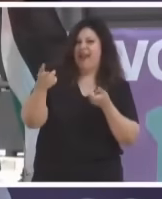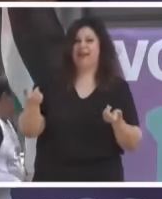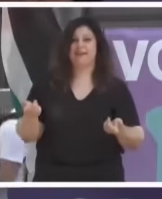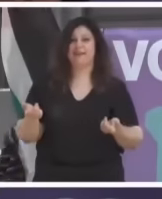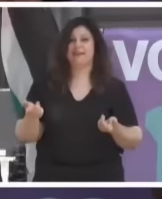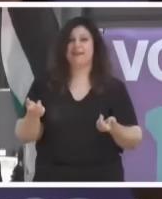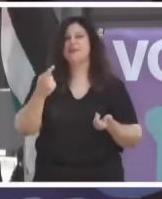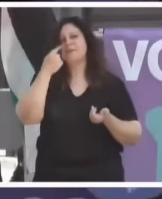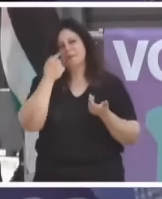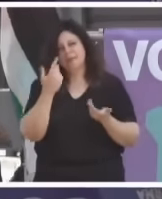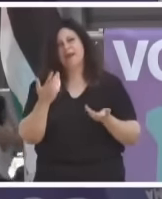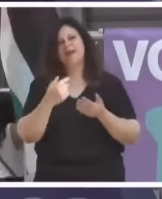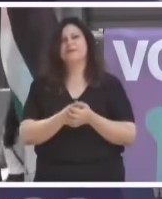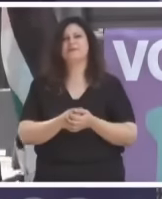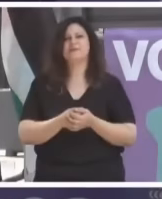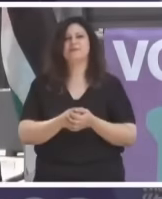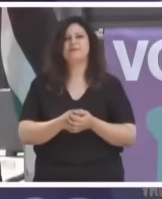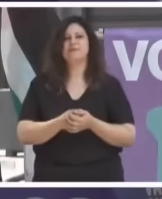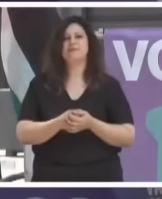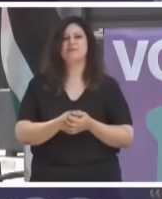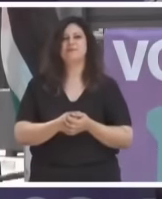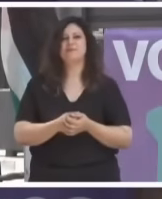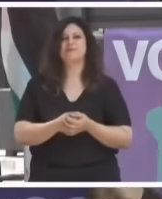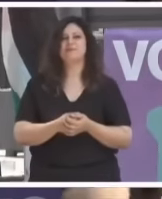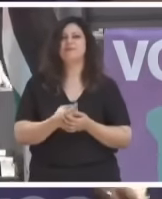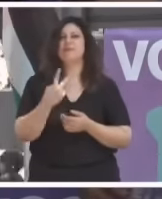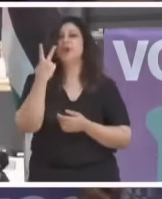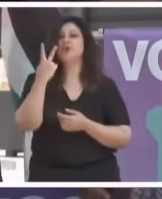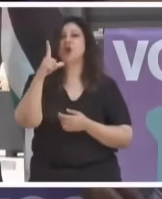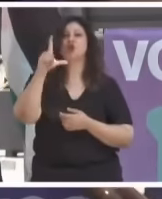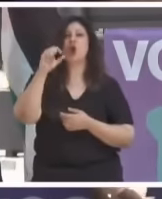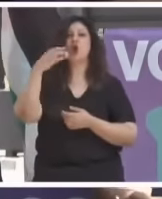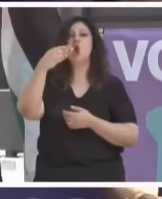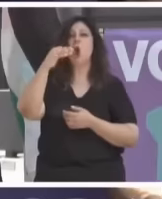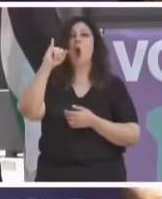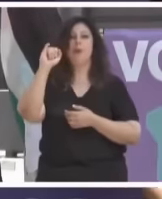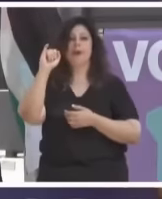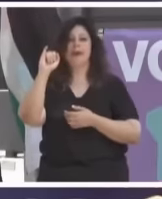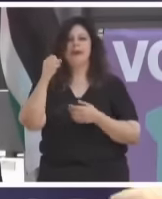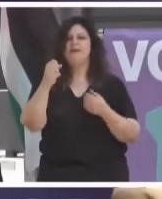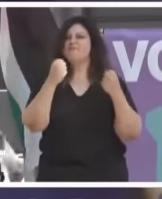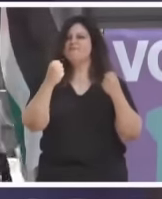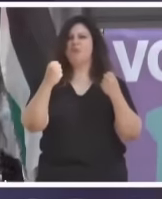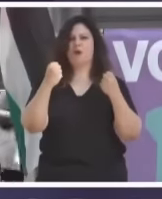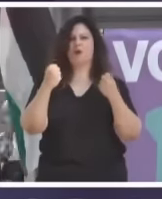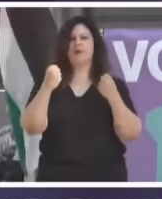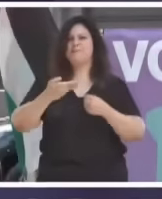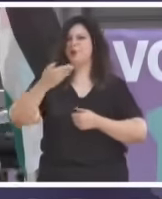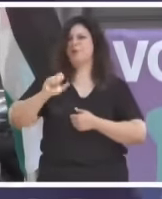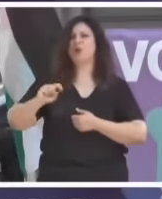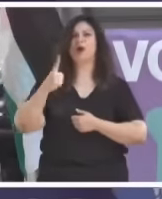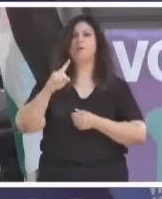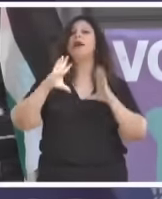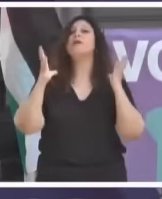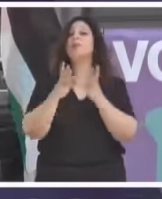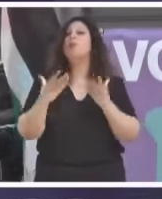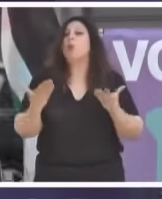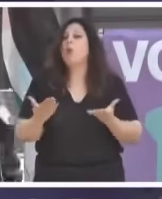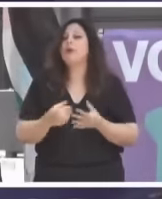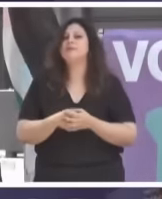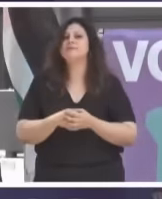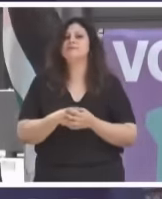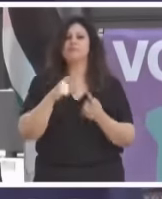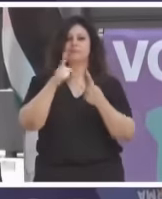Mirad, los dos lobbies más fuertes, más importantes en el mundo son